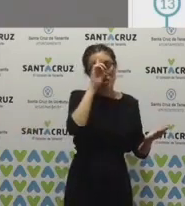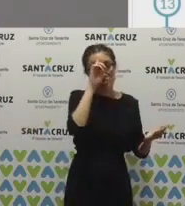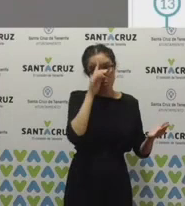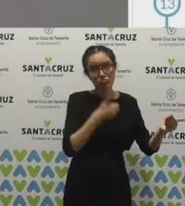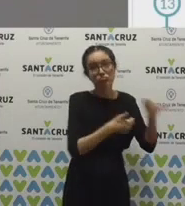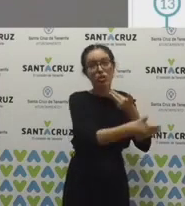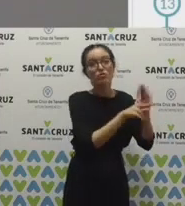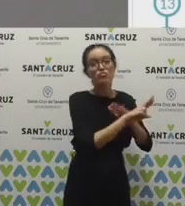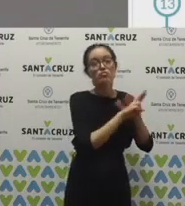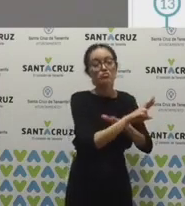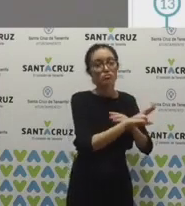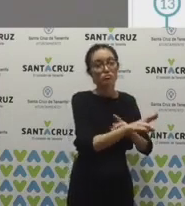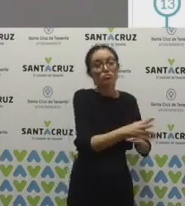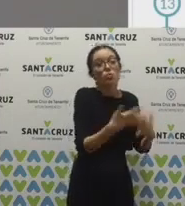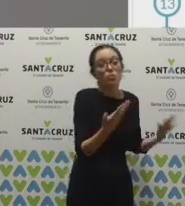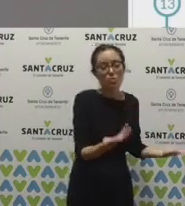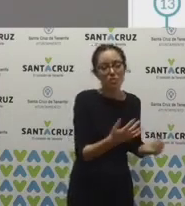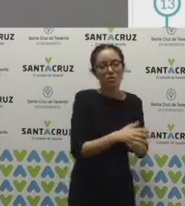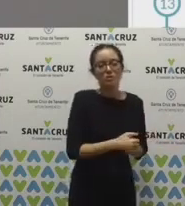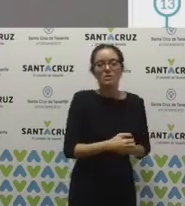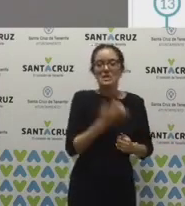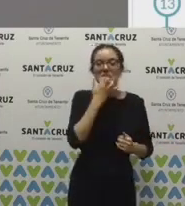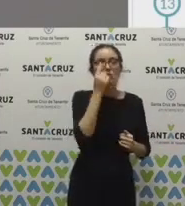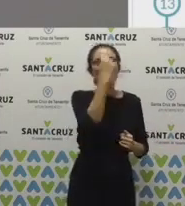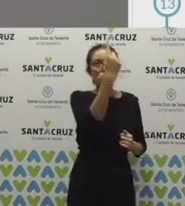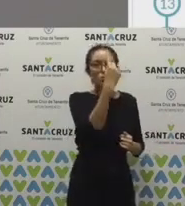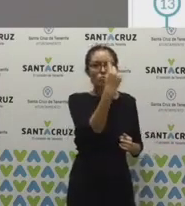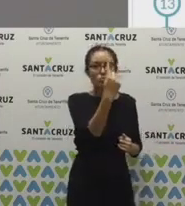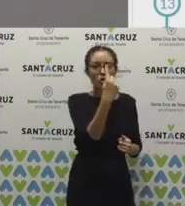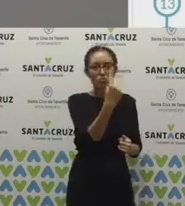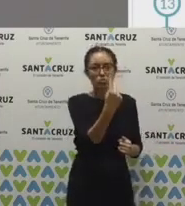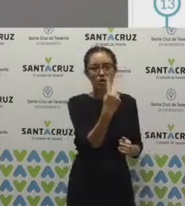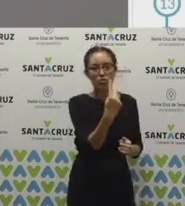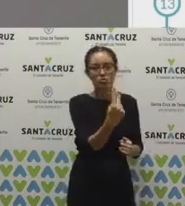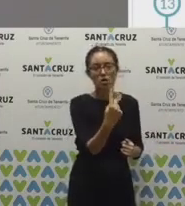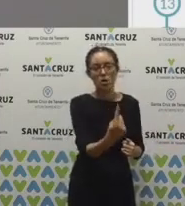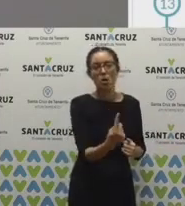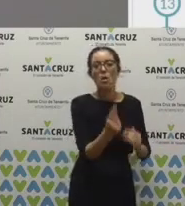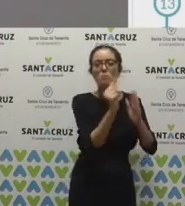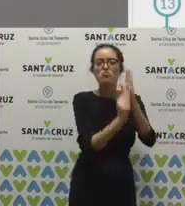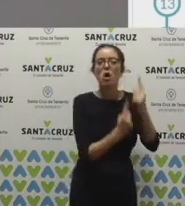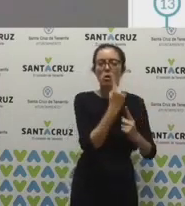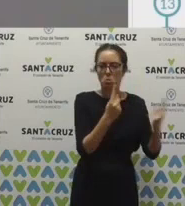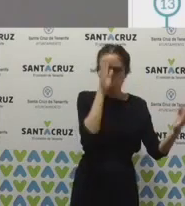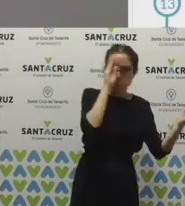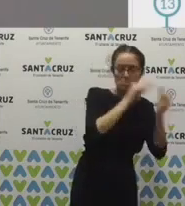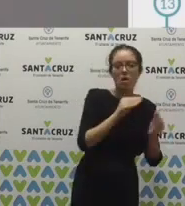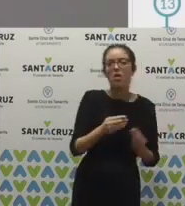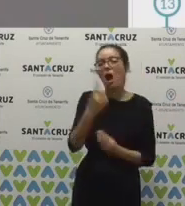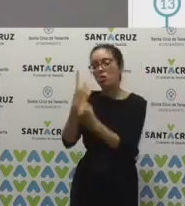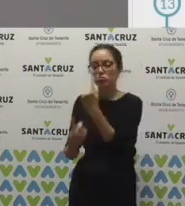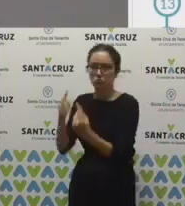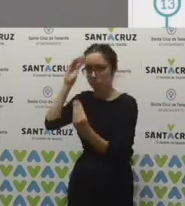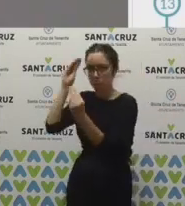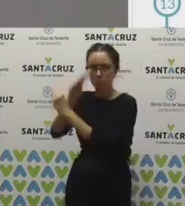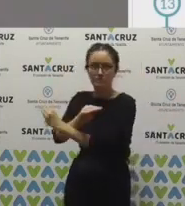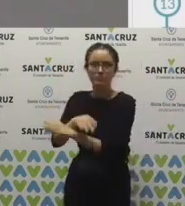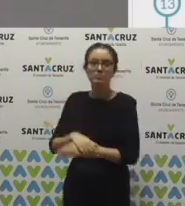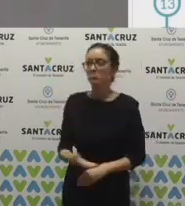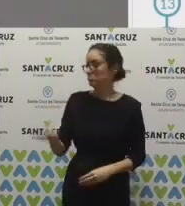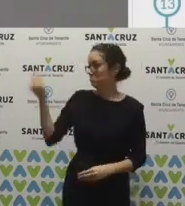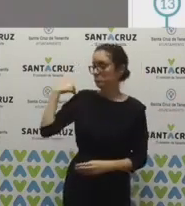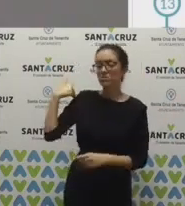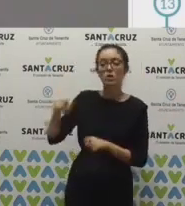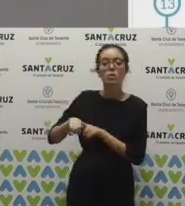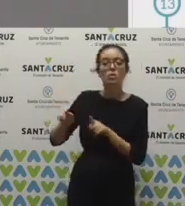próximos meses si entramos a valorar una por una podemos encontrar puntos de acuerdo y puntos de desacuerdo acabamos de aprobar una moción institucional